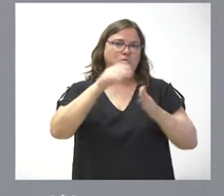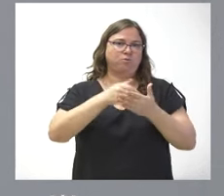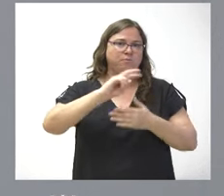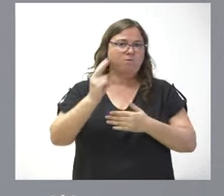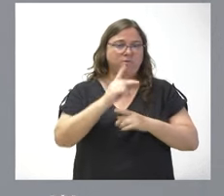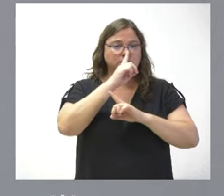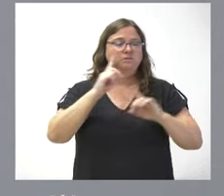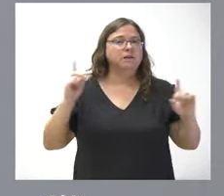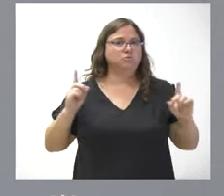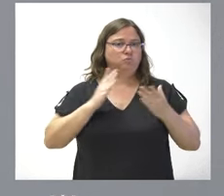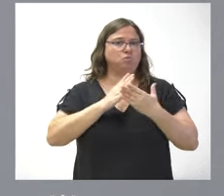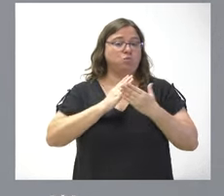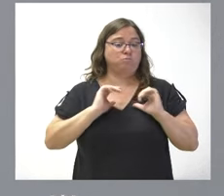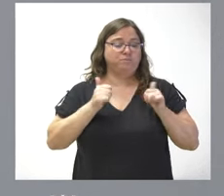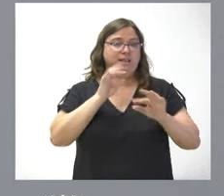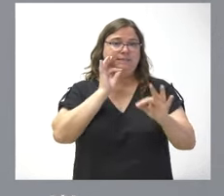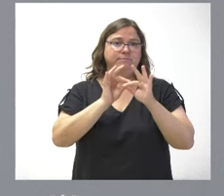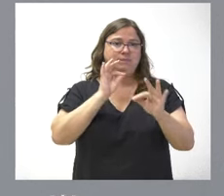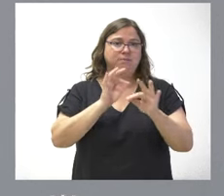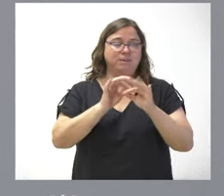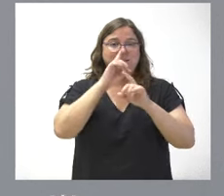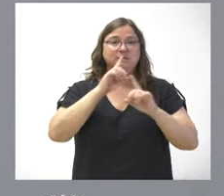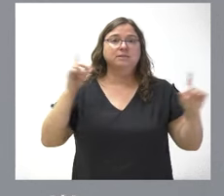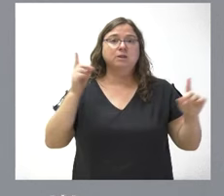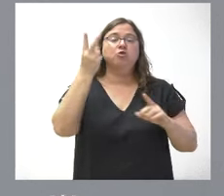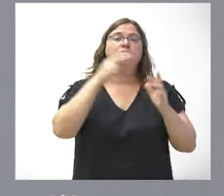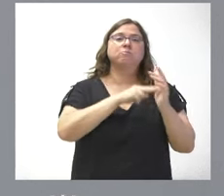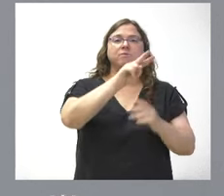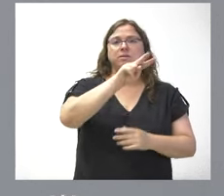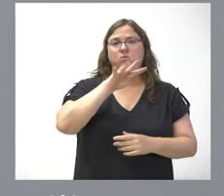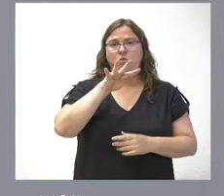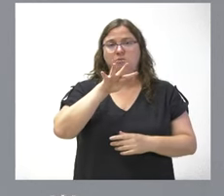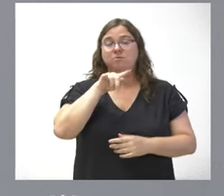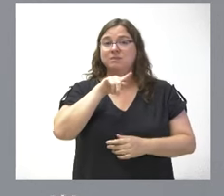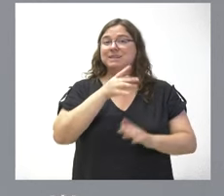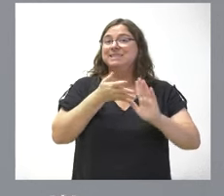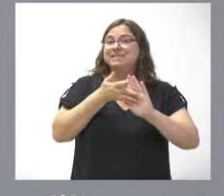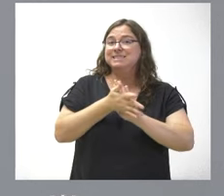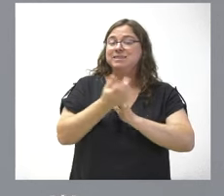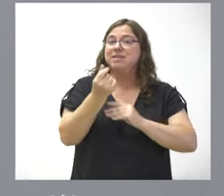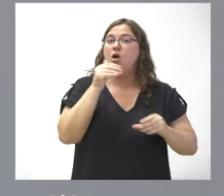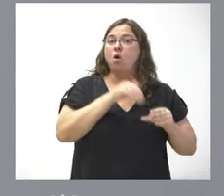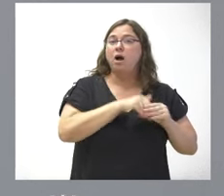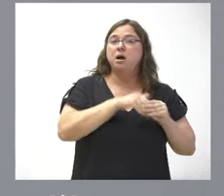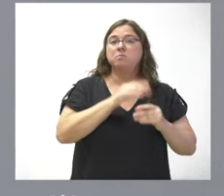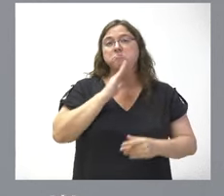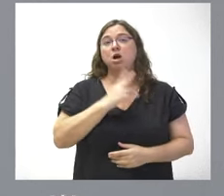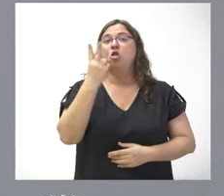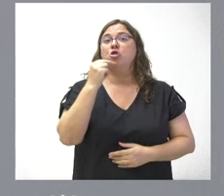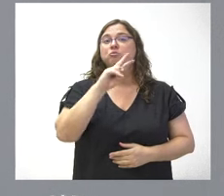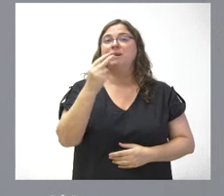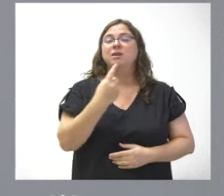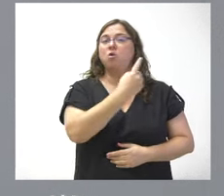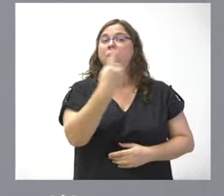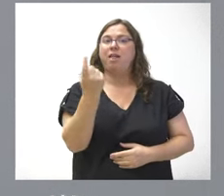este curso que ahora comienza para este año 24 esto supone una un ahorro de unas 2000 por